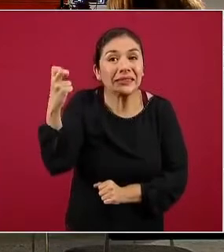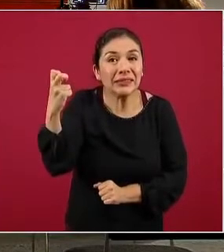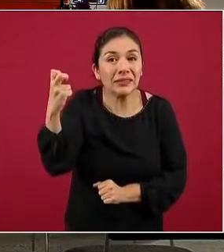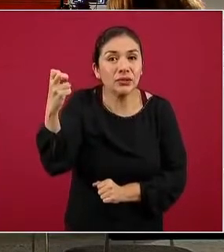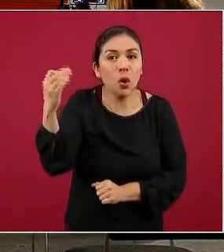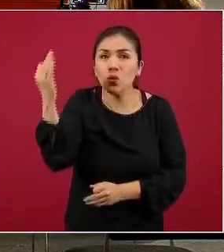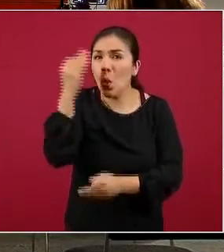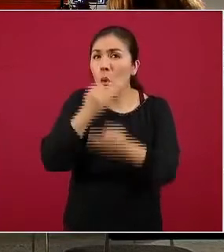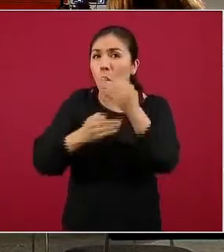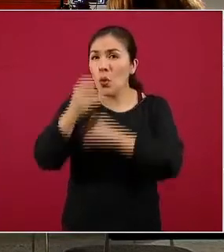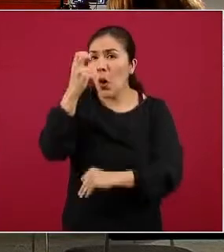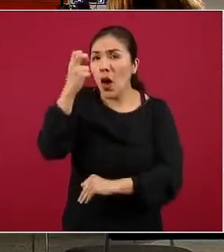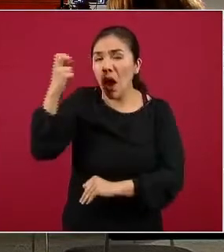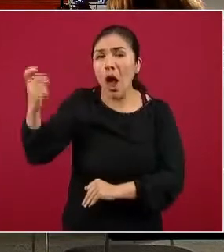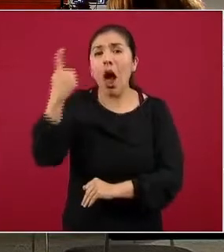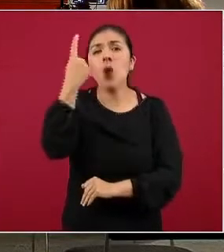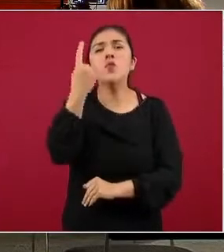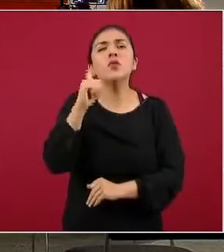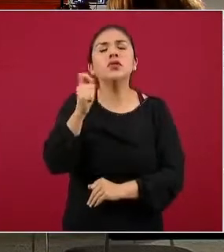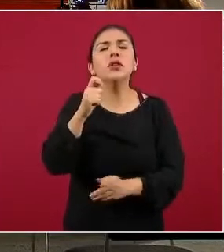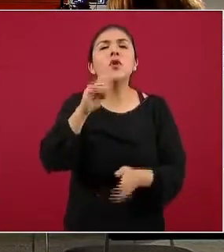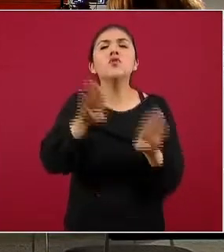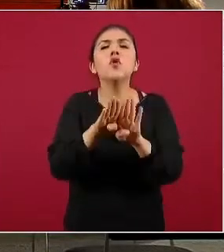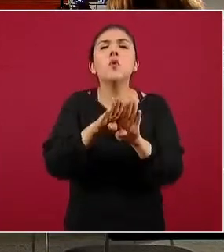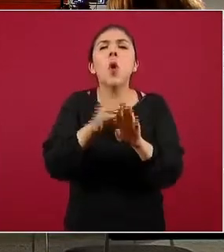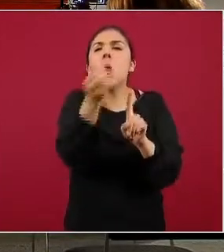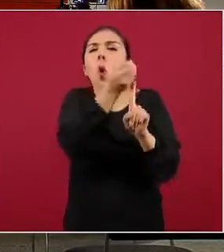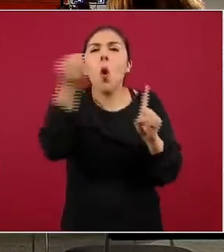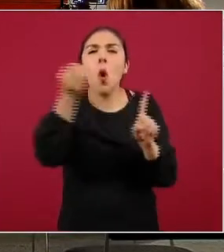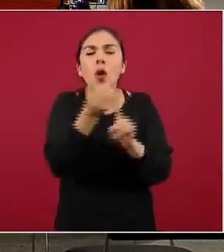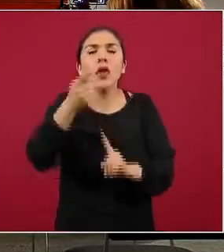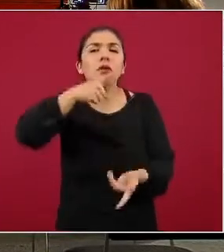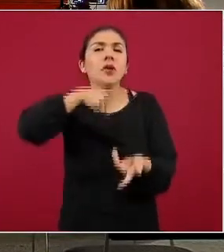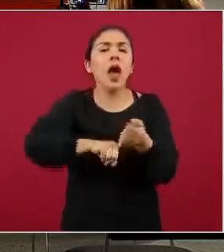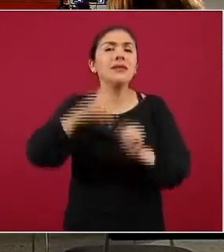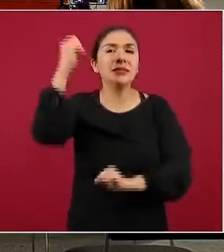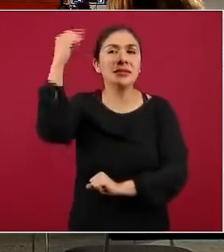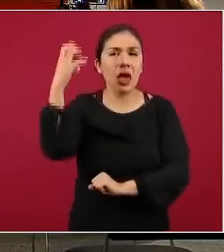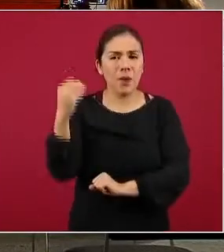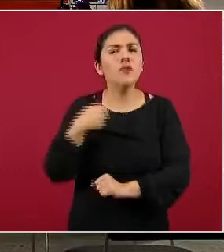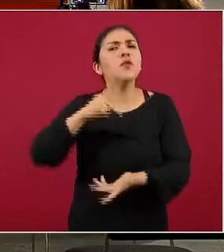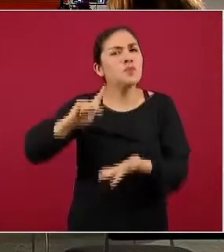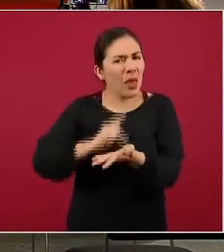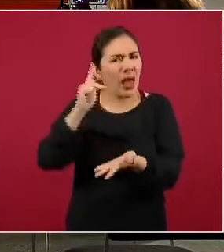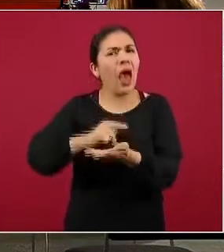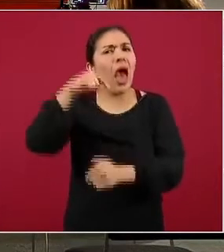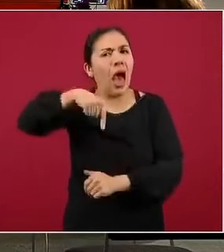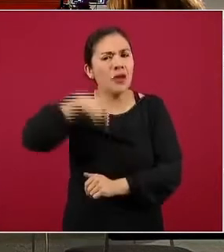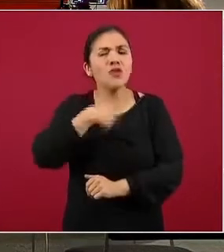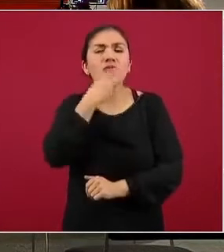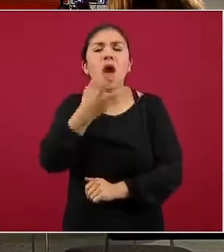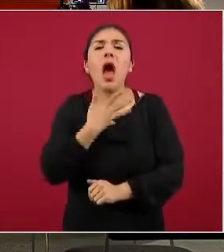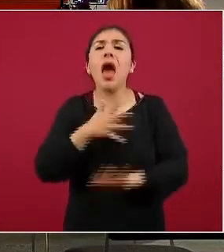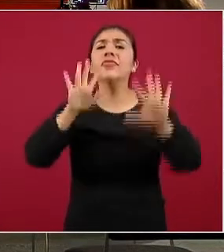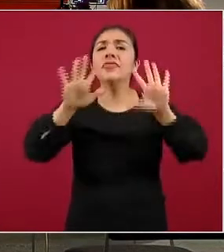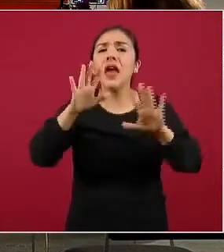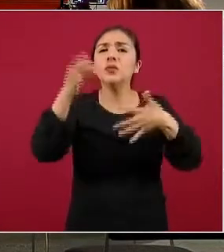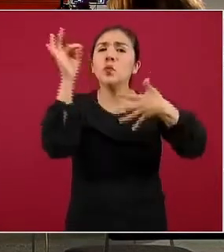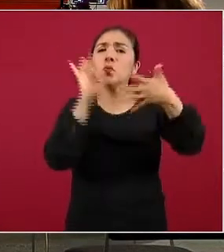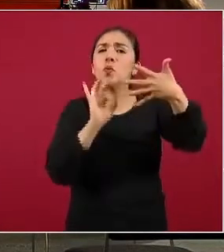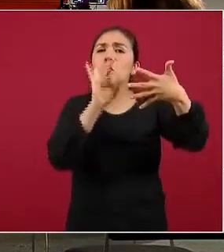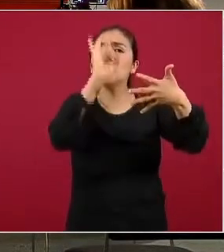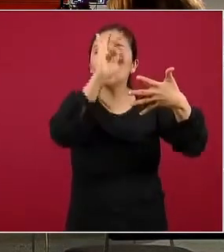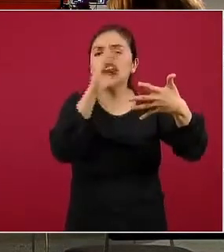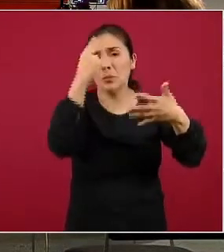todos estos, y hay uno que es el lineamiento del semáforo. Eso lo hemos comentado en varias de estas conferencias de prensa, son 10 indicadores que